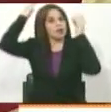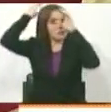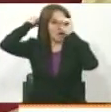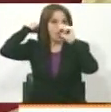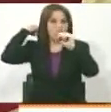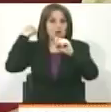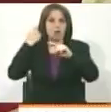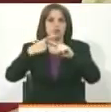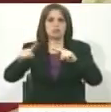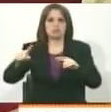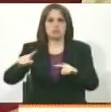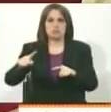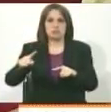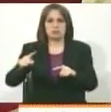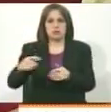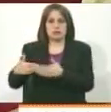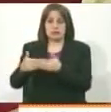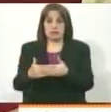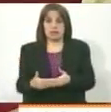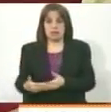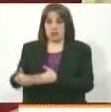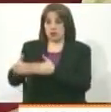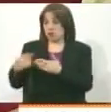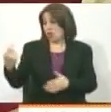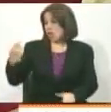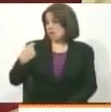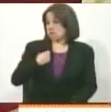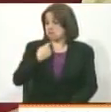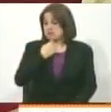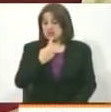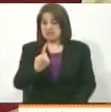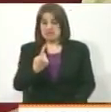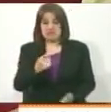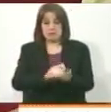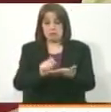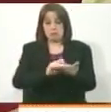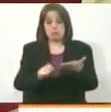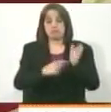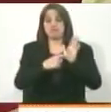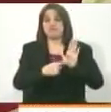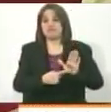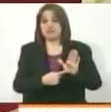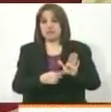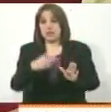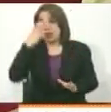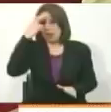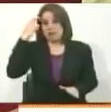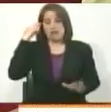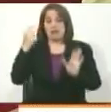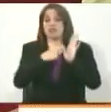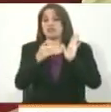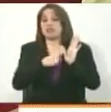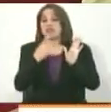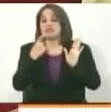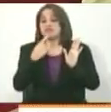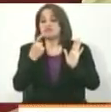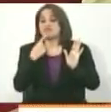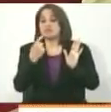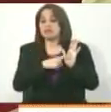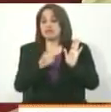de Estados Unidos le pasaba a los embajadores de otros países lo que tenían que decir, a los cancilleres. Diga, diga esto, diga